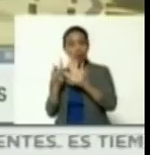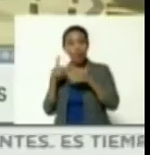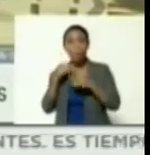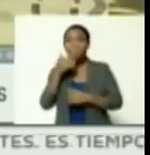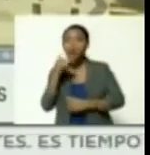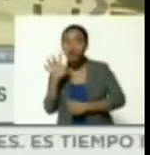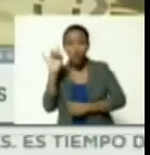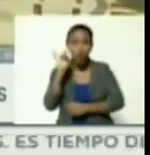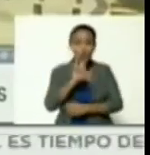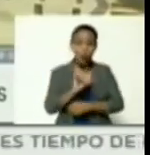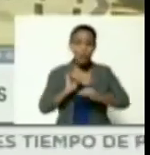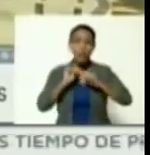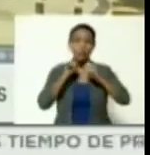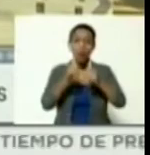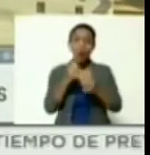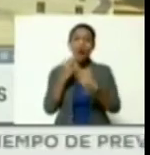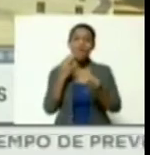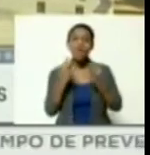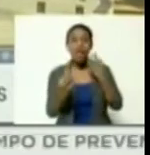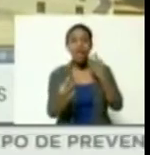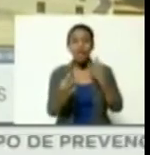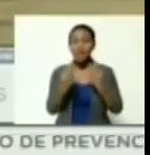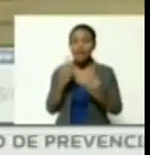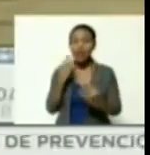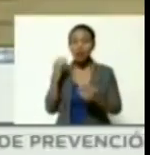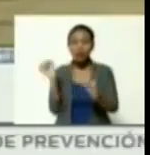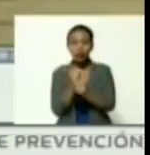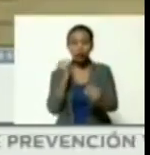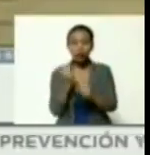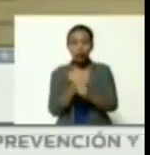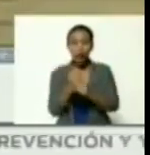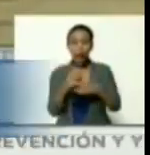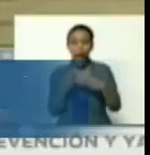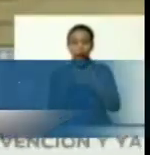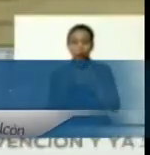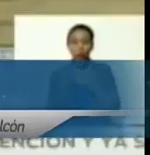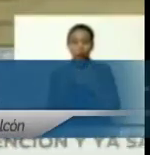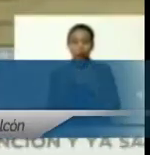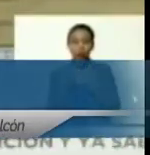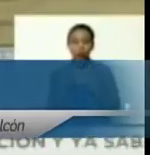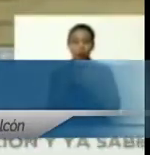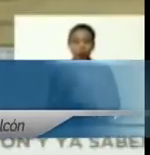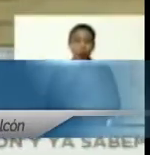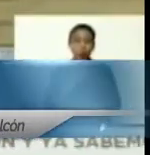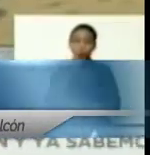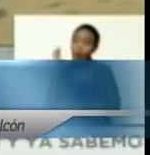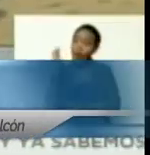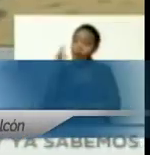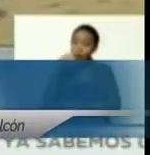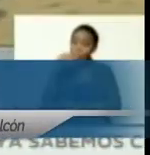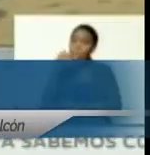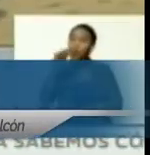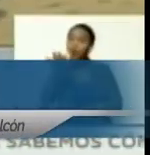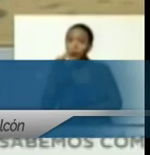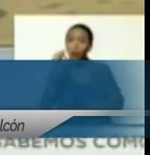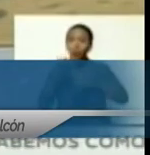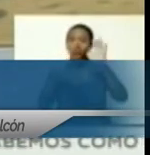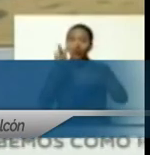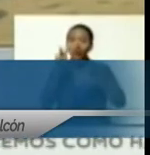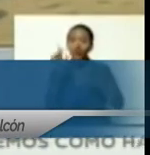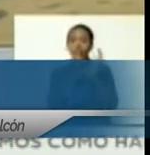próximo lunes ya arrancaría la flexibilización laboral, económica. El lunes que viene, lunes 12 de